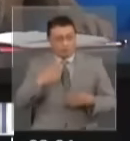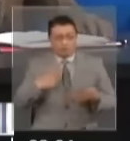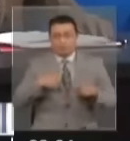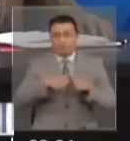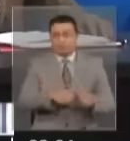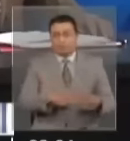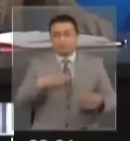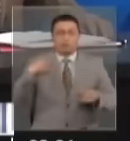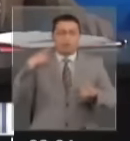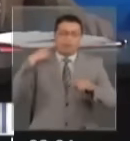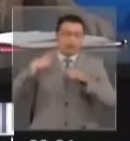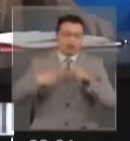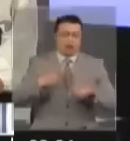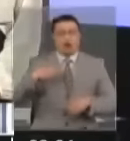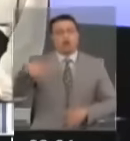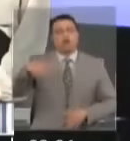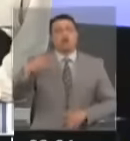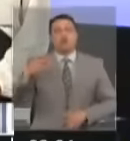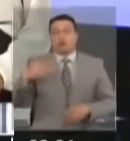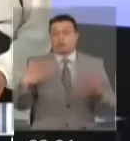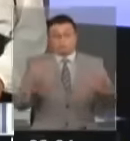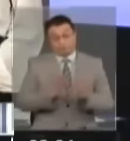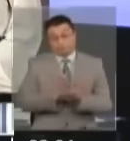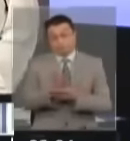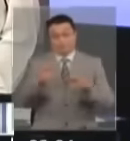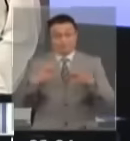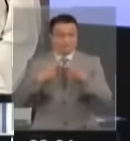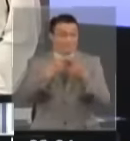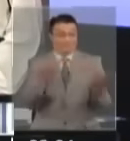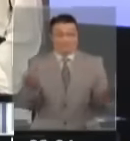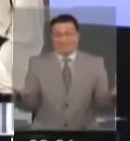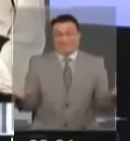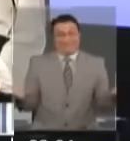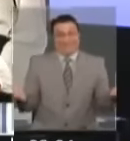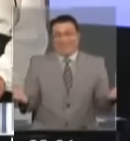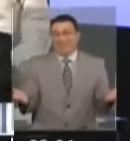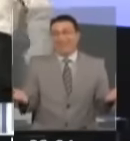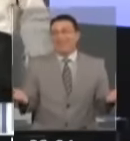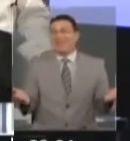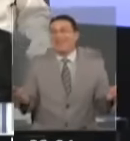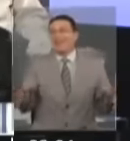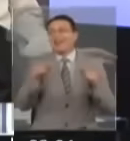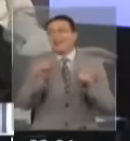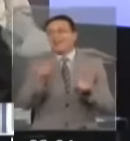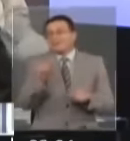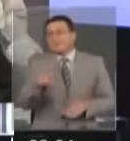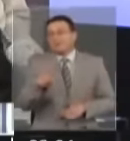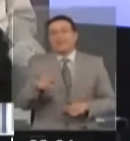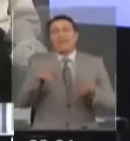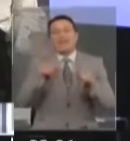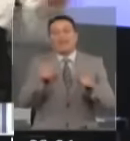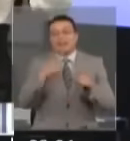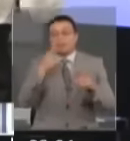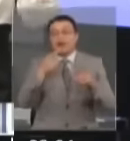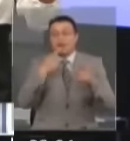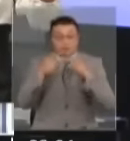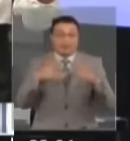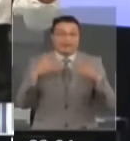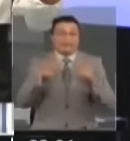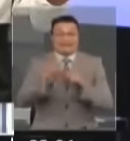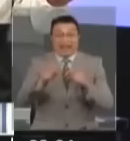historia en Ñuñoa. Pues ahí está, pues. Ahí está el debate, cómo va a estar. Yo tengo una historia en Ñuñoa. Sí, pues, válido. La historia de todos los consultorios de Ñuñoa